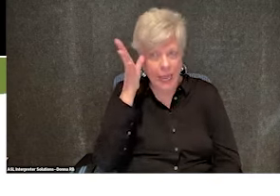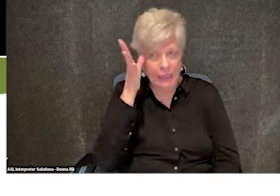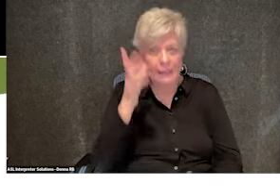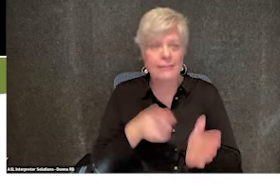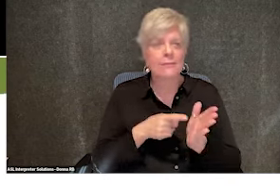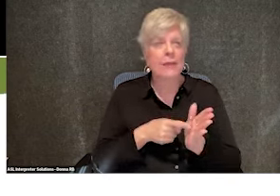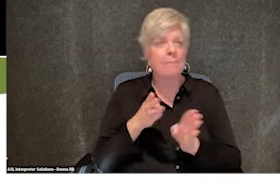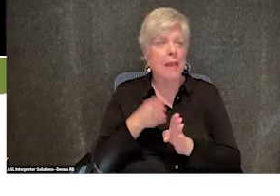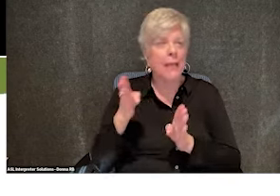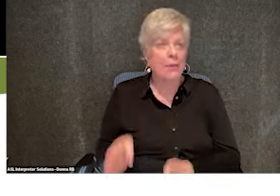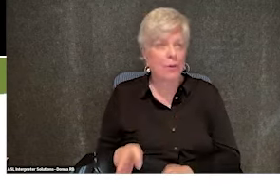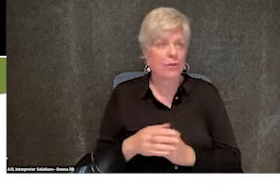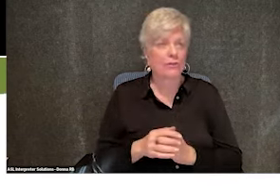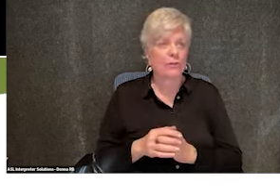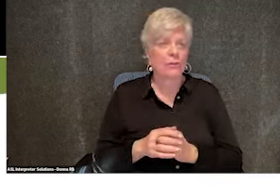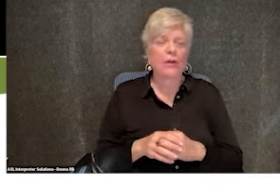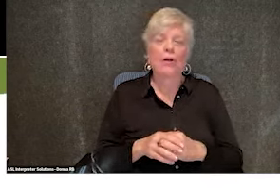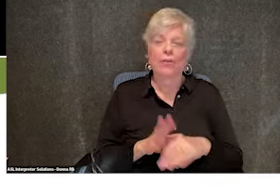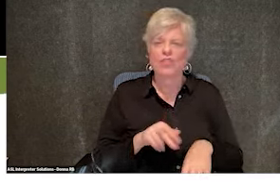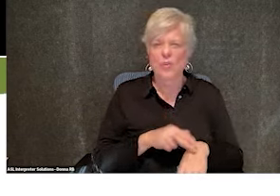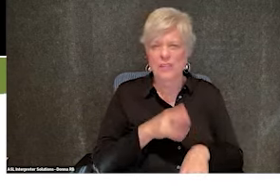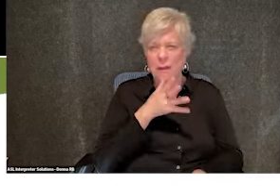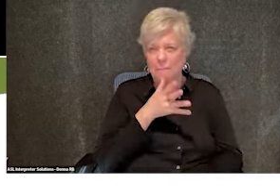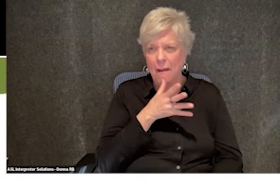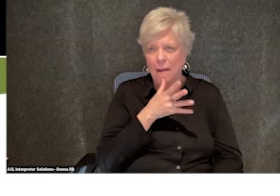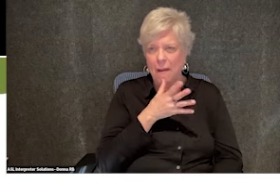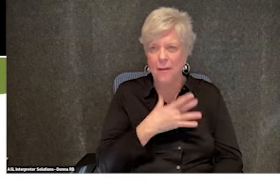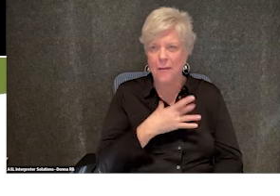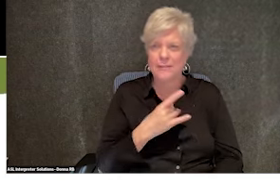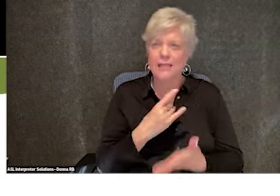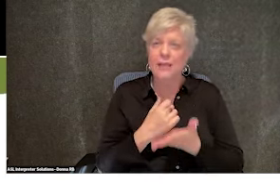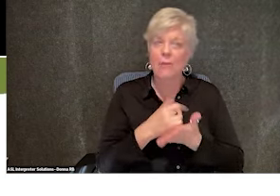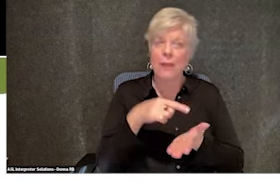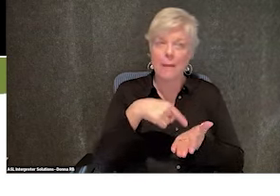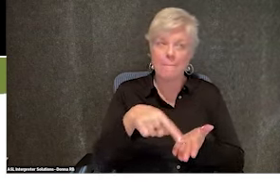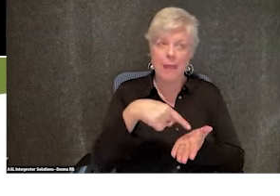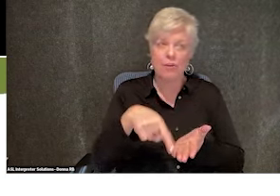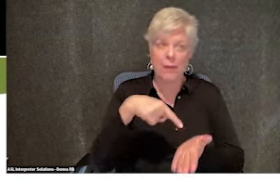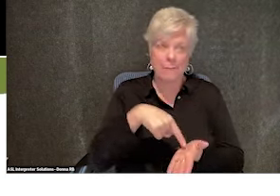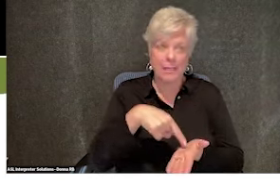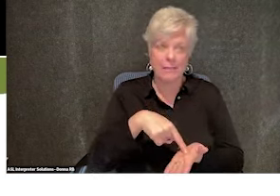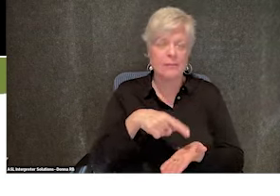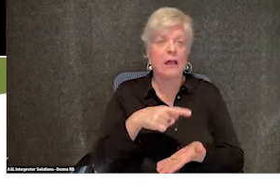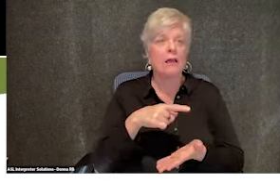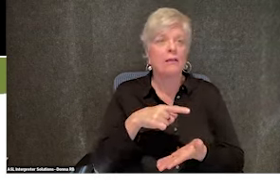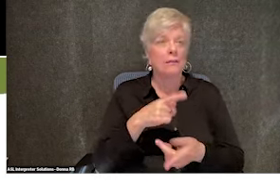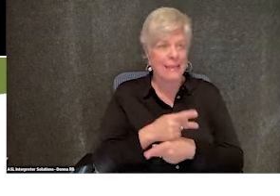con transporte y algunas otras cosas a veces, porque es lo que hacen las